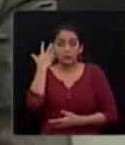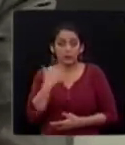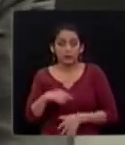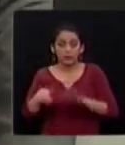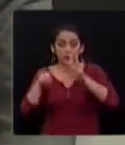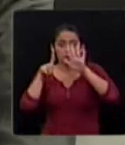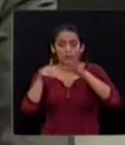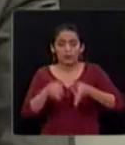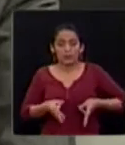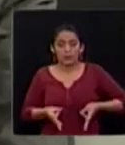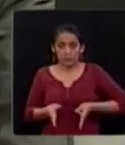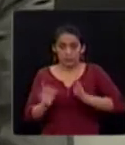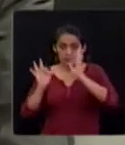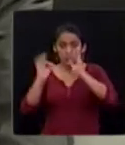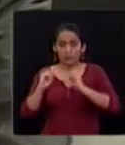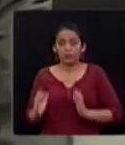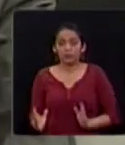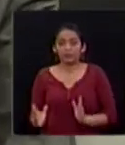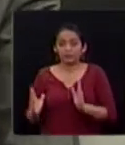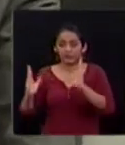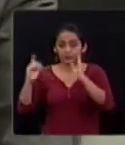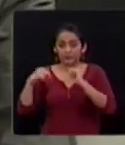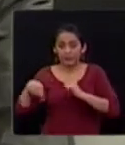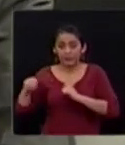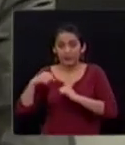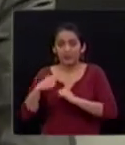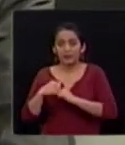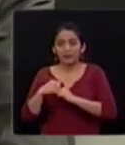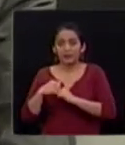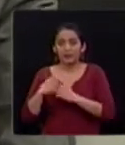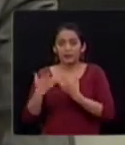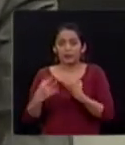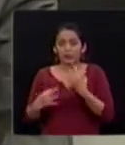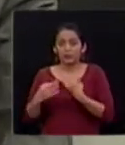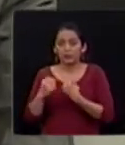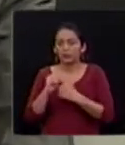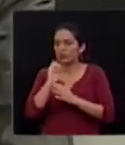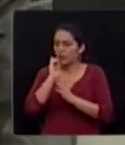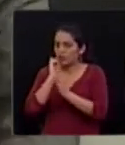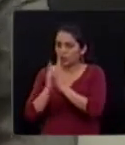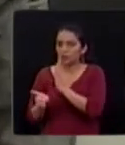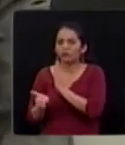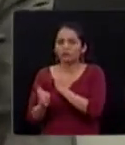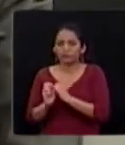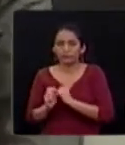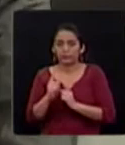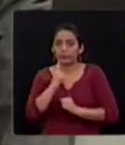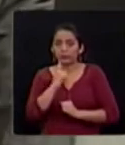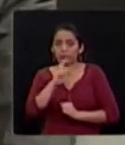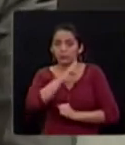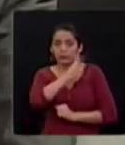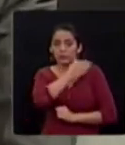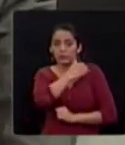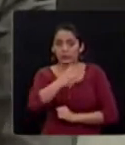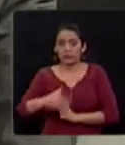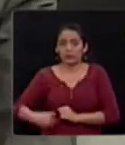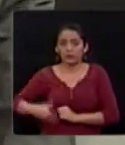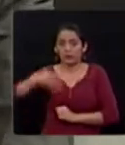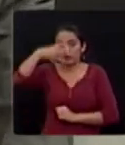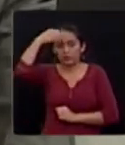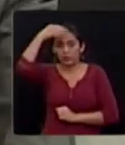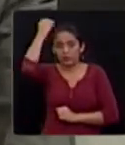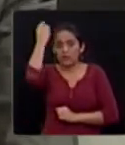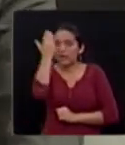presenté una denuncia penal por peculado en contra del vicepresidente de la República, precisamente por el tema